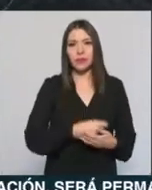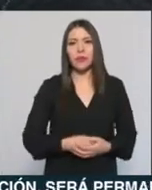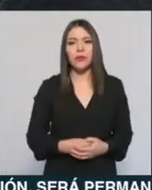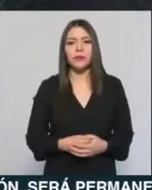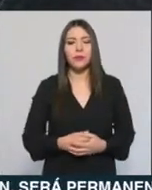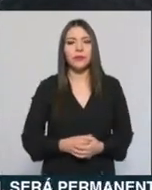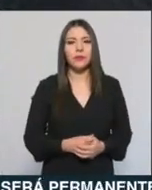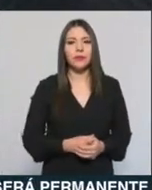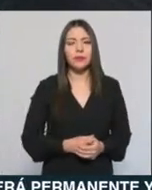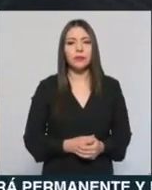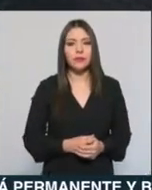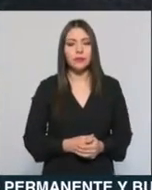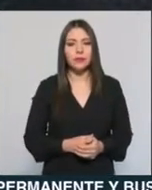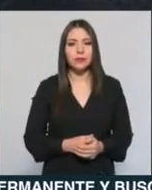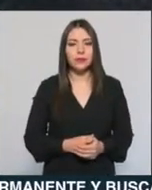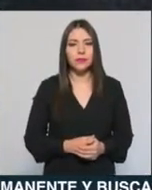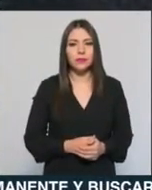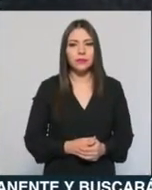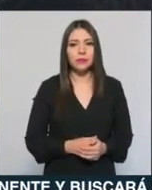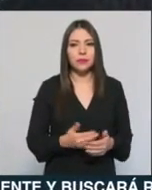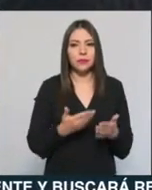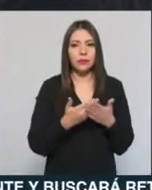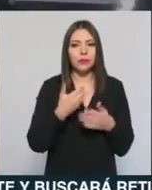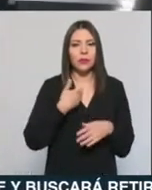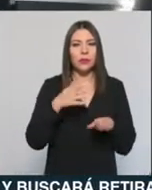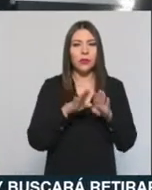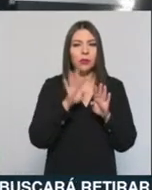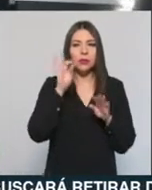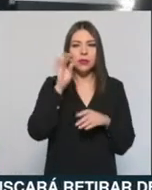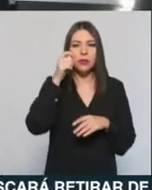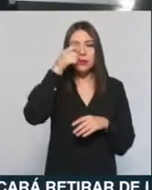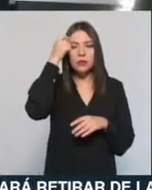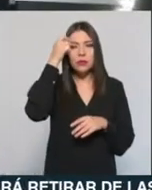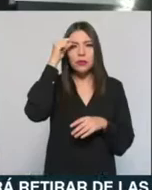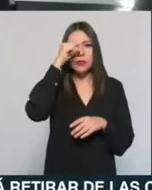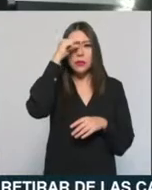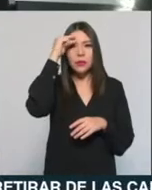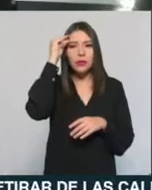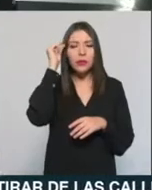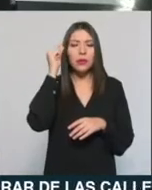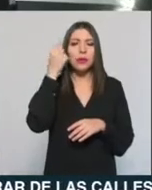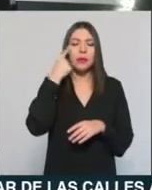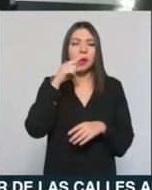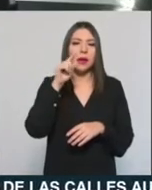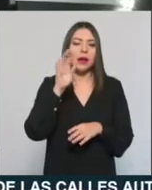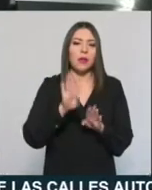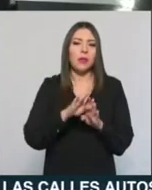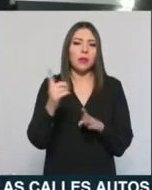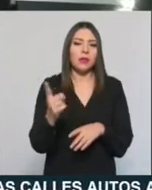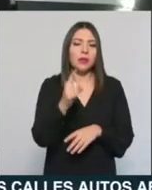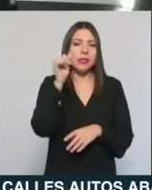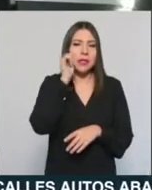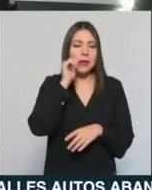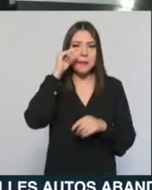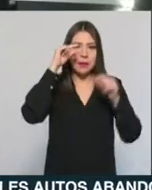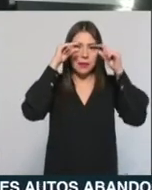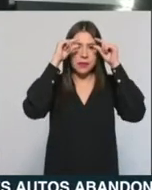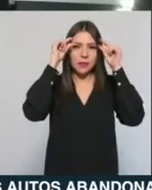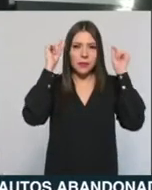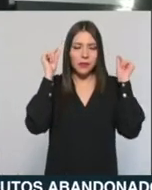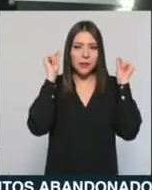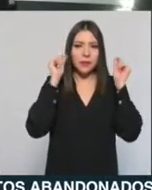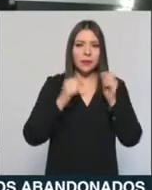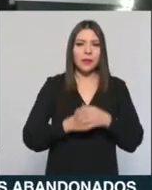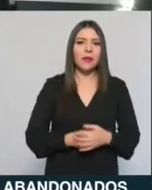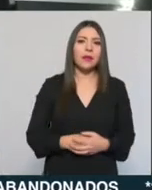que yo hago es hacerles un diseño de ceja, hacérselo semipermanente, obviamente con todas